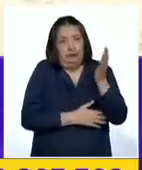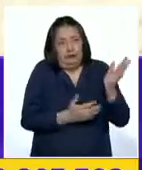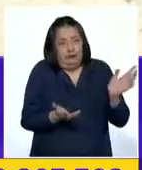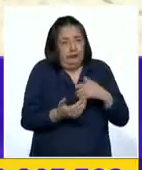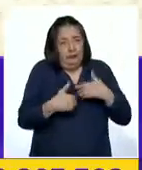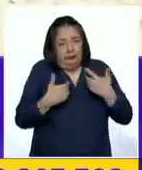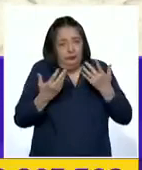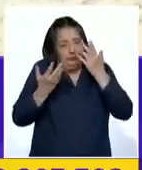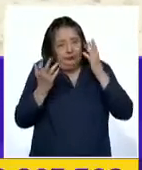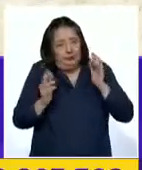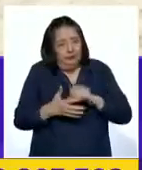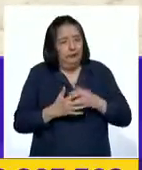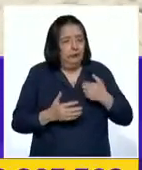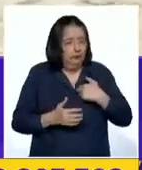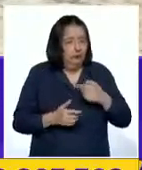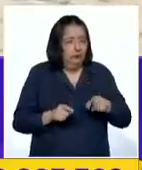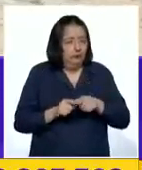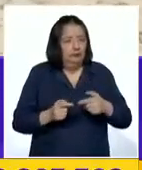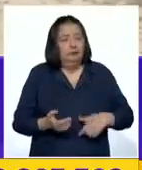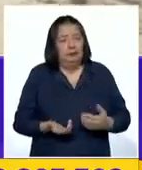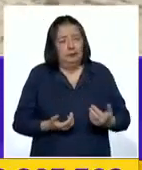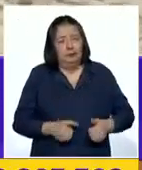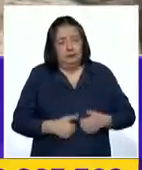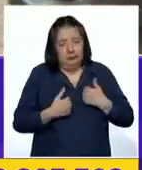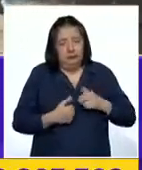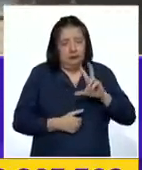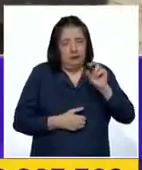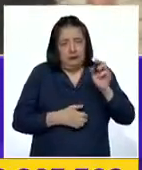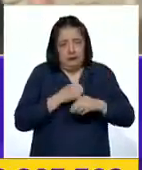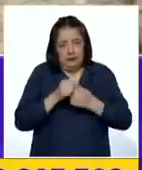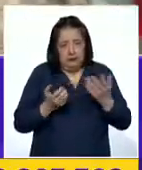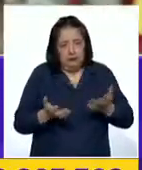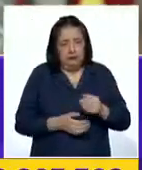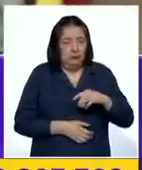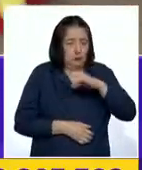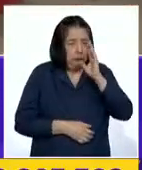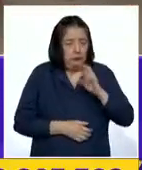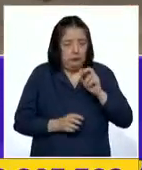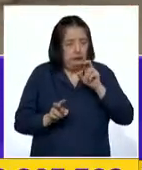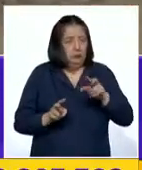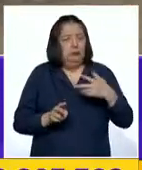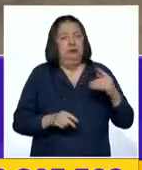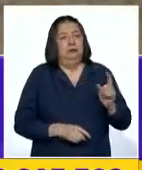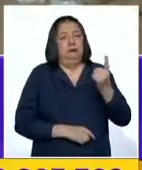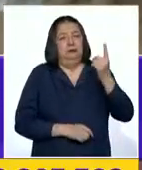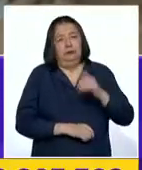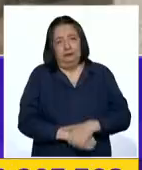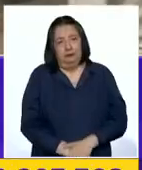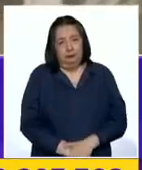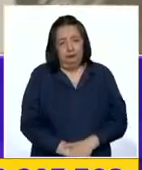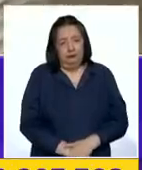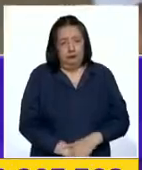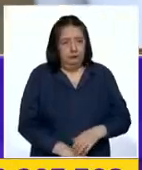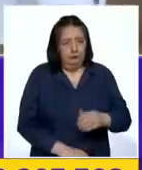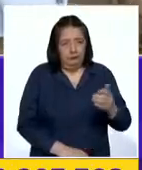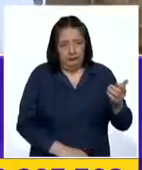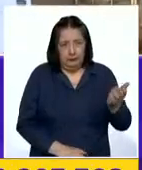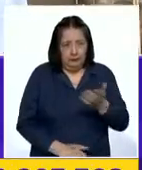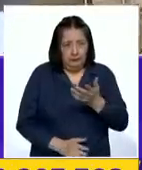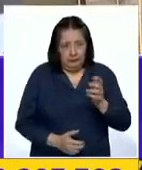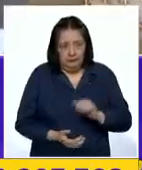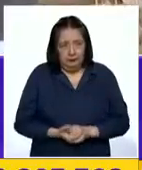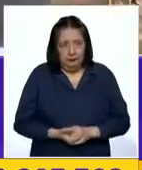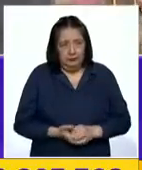espera, pero yo también vivo como 30 años acá y nunca he visto todo esto. Es la primera vez que estoy viendo. Invitarlos a